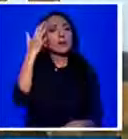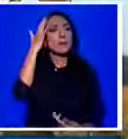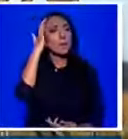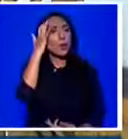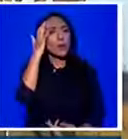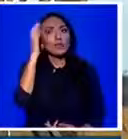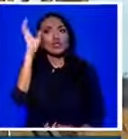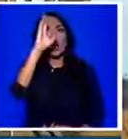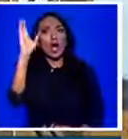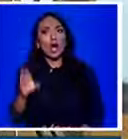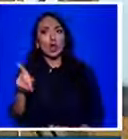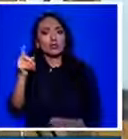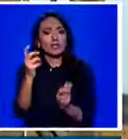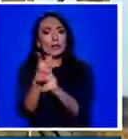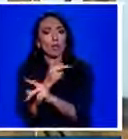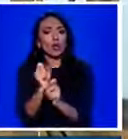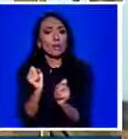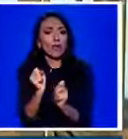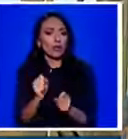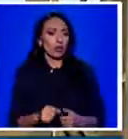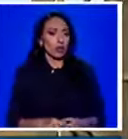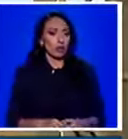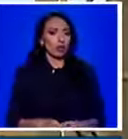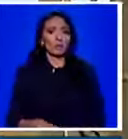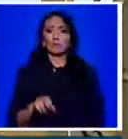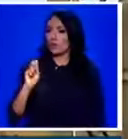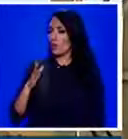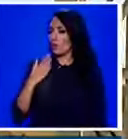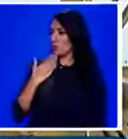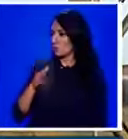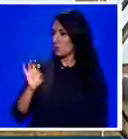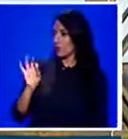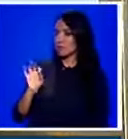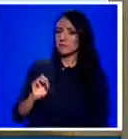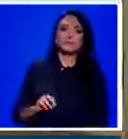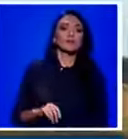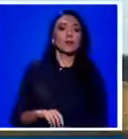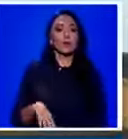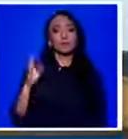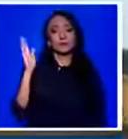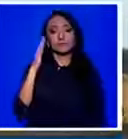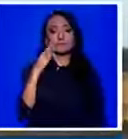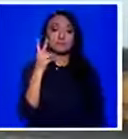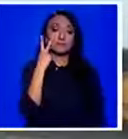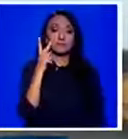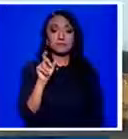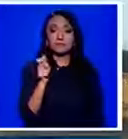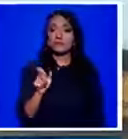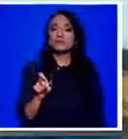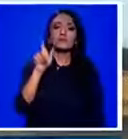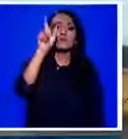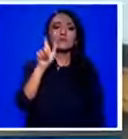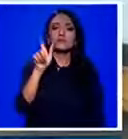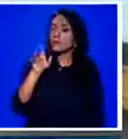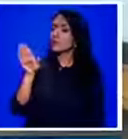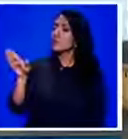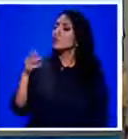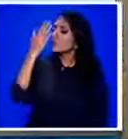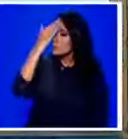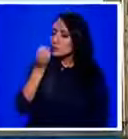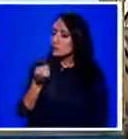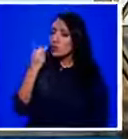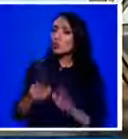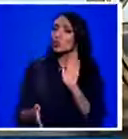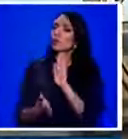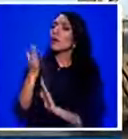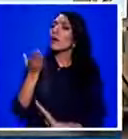la parte de la costa. Muy gentil, muchas gracias, caballero. Vamos a consultar a los usuarios también. Muy buenos días. ¿Usted hacia dónde se dirige?